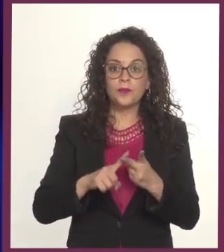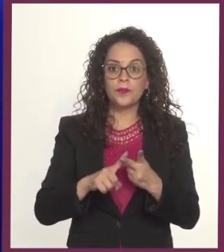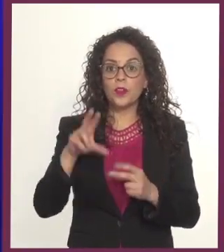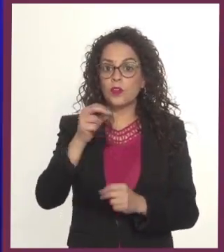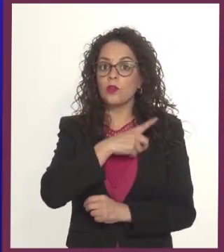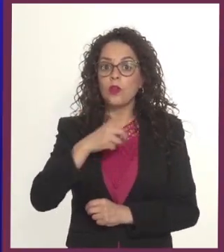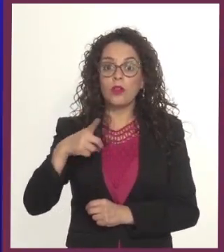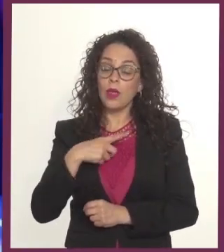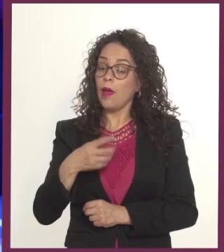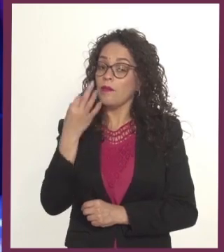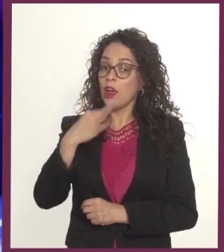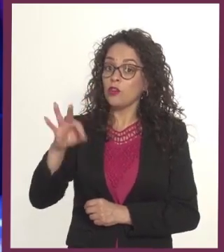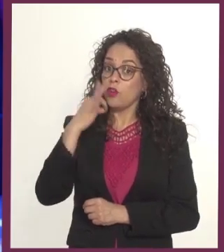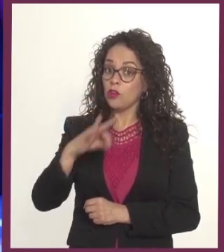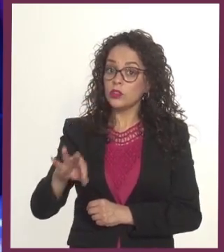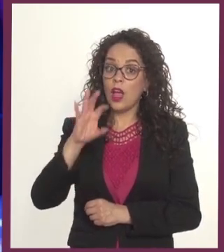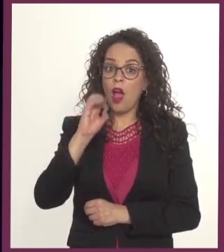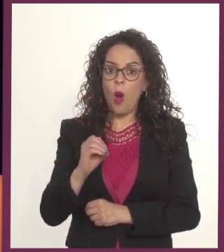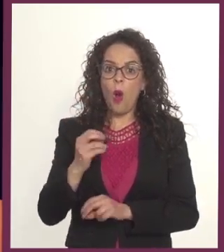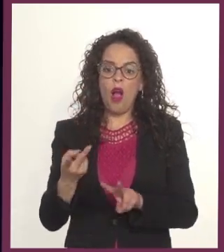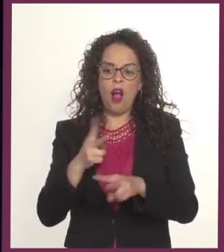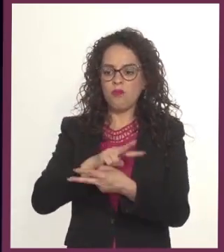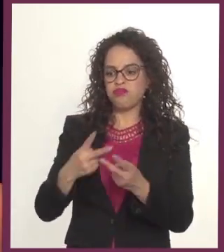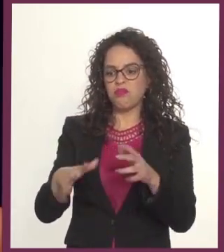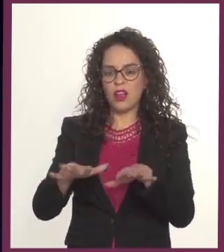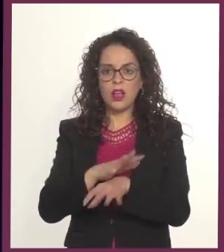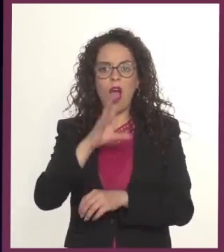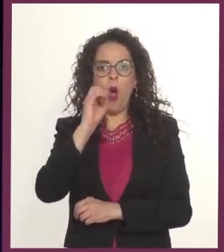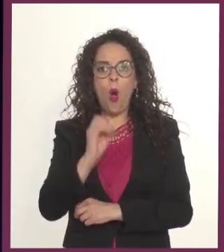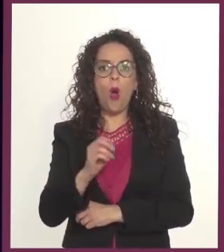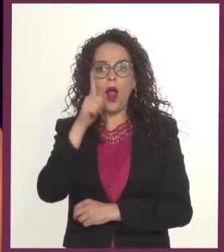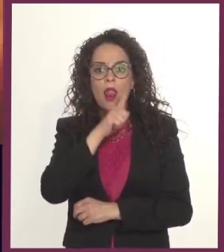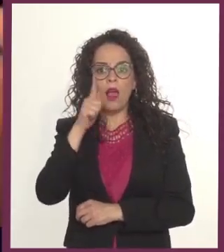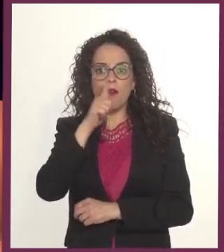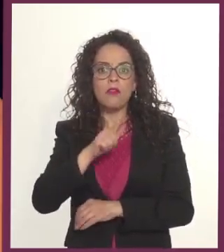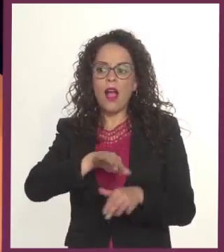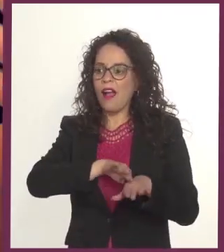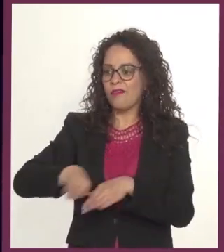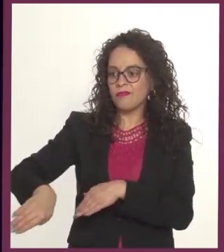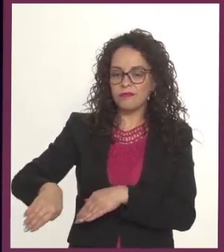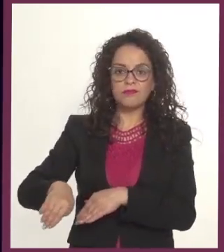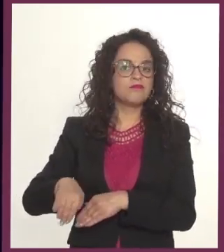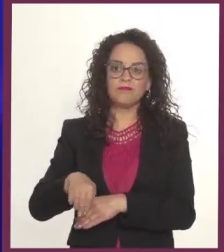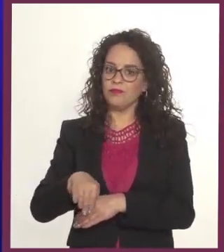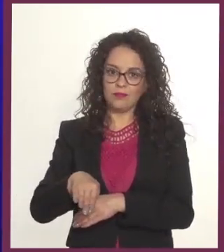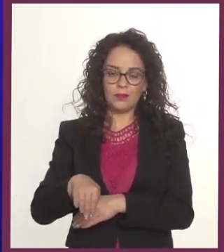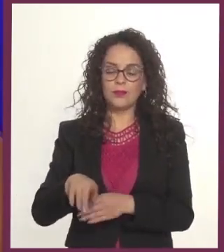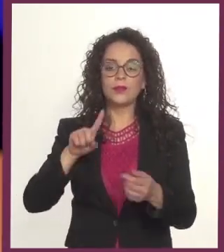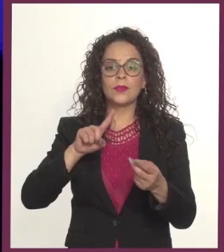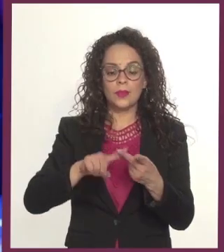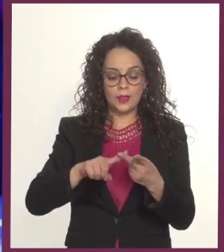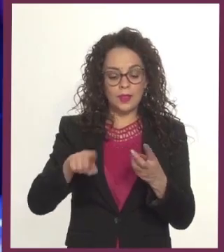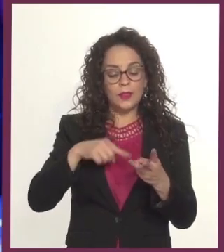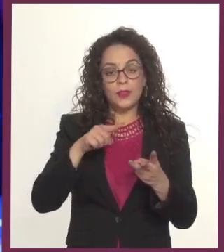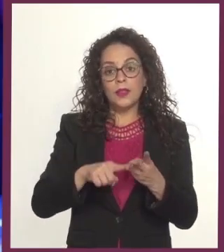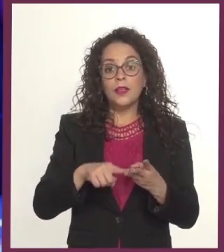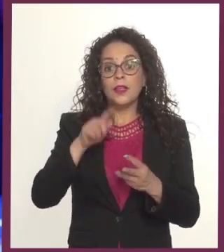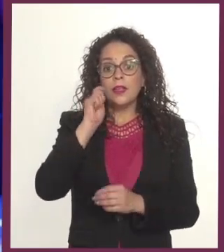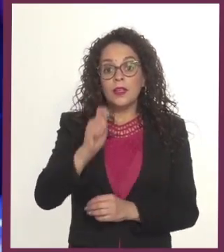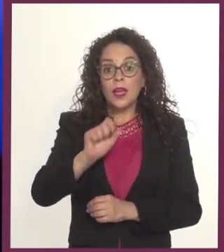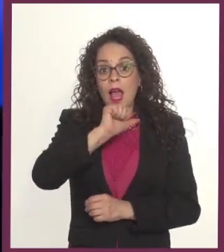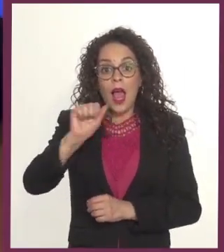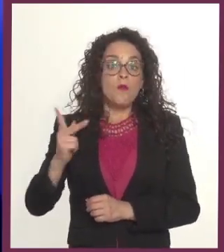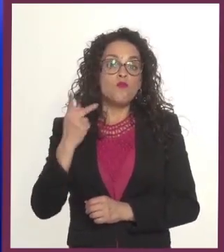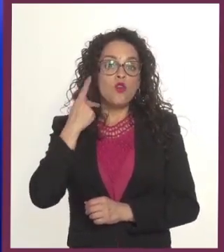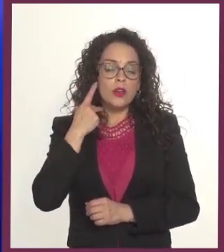libre. 2. No se pueden usar groserías, ni doble sentido, ni lenguaje excluyente. 3. No se pueden